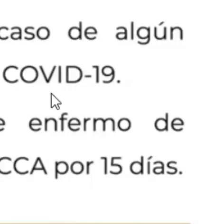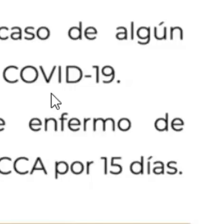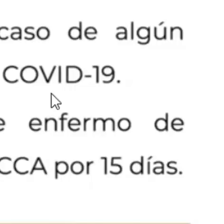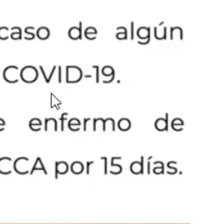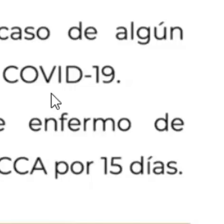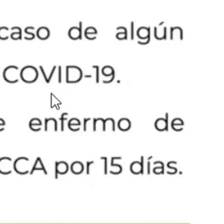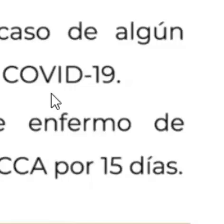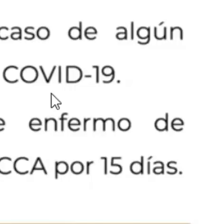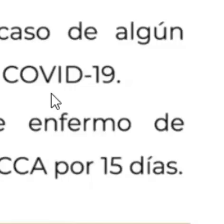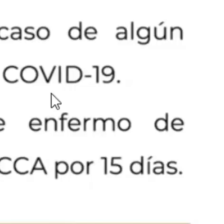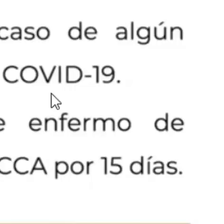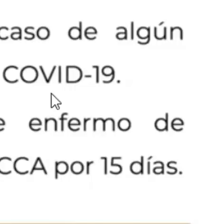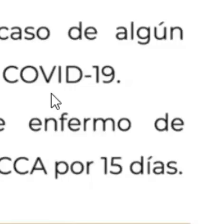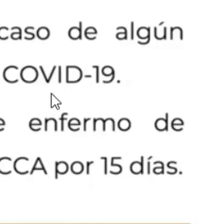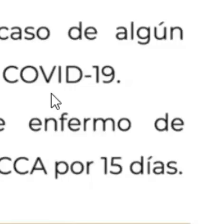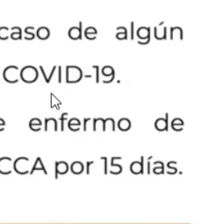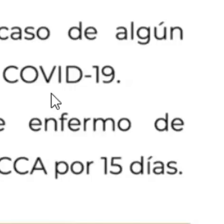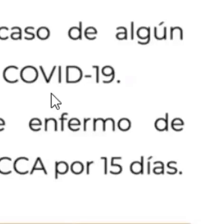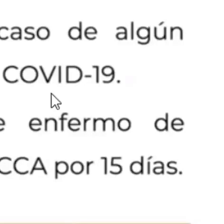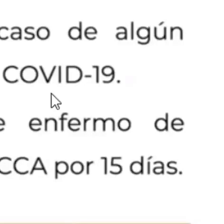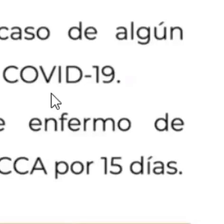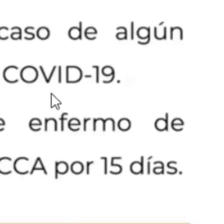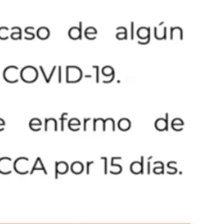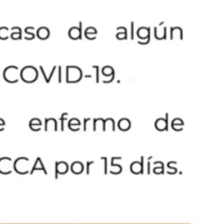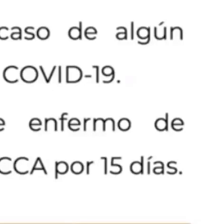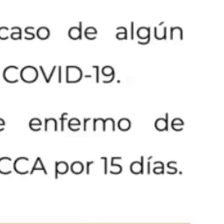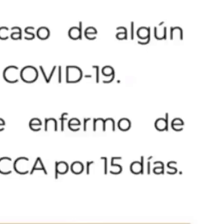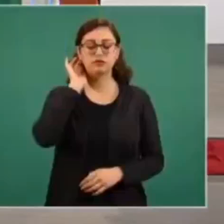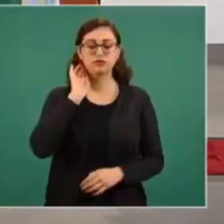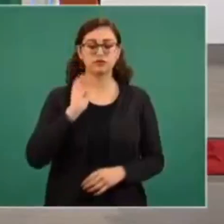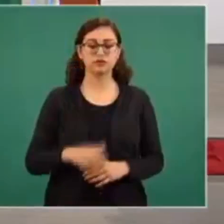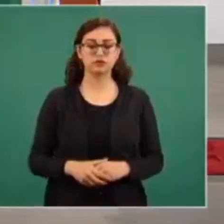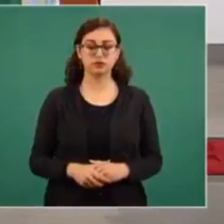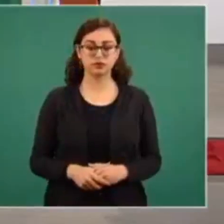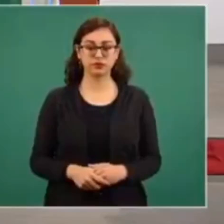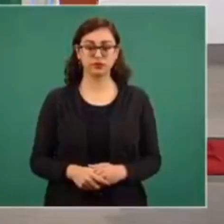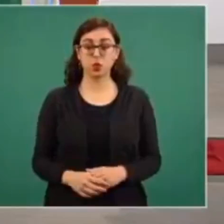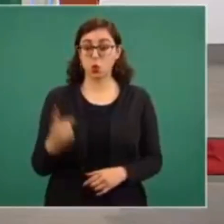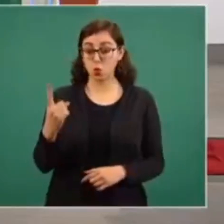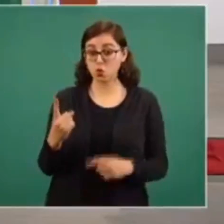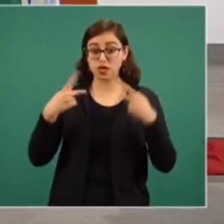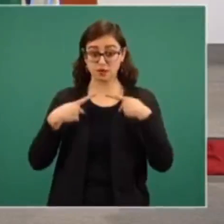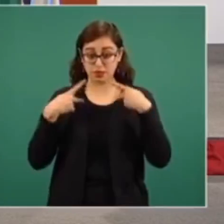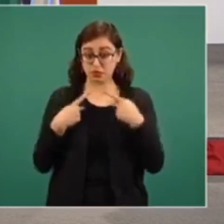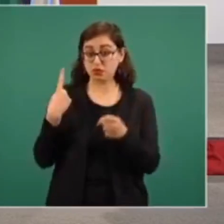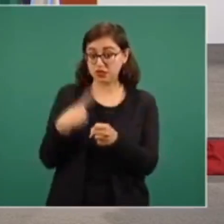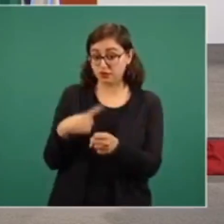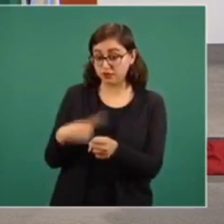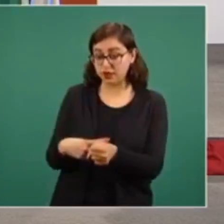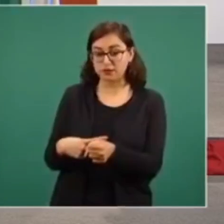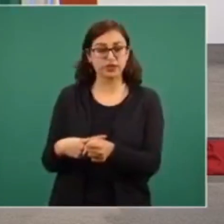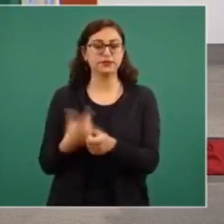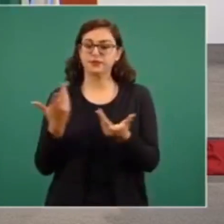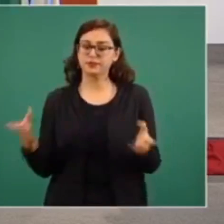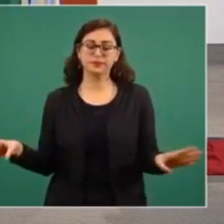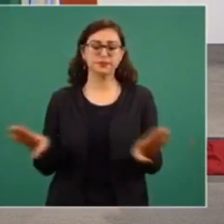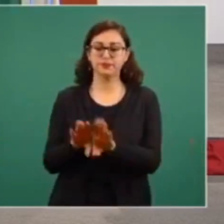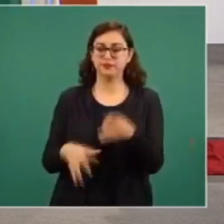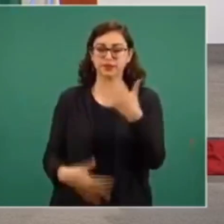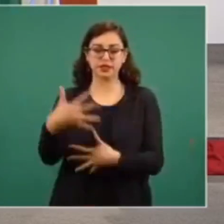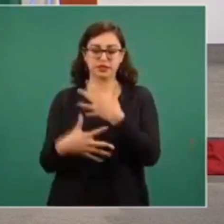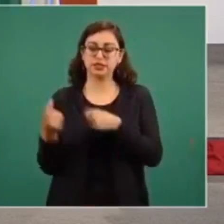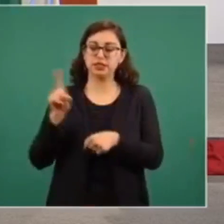Evitar asistir en caso de algún síntoma o sospecha de COVID. Y con un solo caso de enfermo, pues habrá 15 días que se cerrará el centro